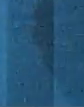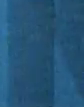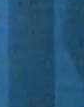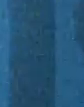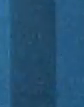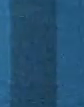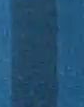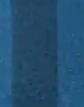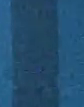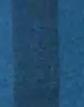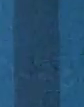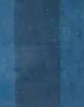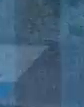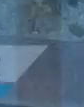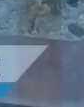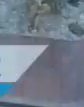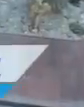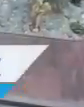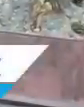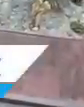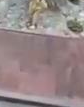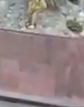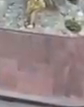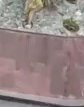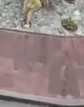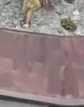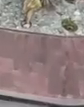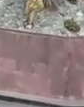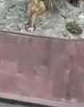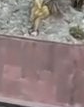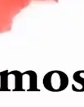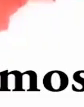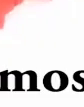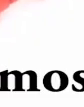para seguir platicando más de este tema. Volvemos.